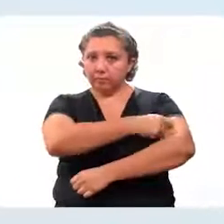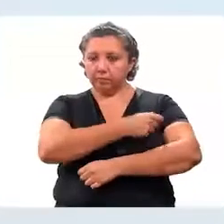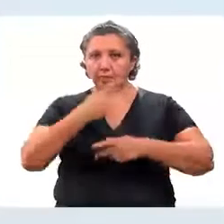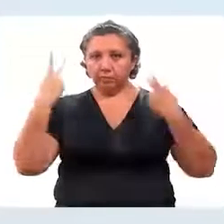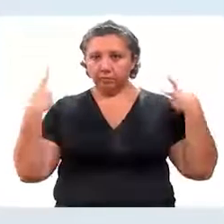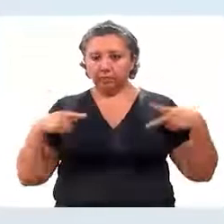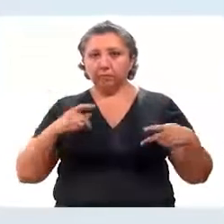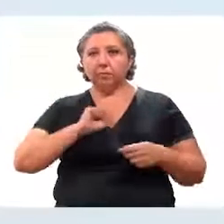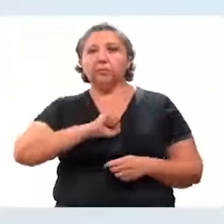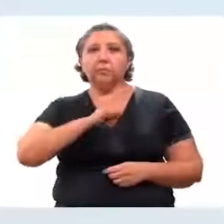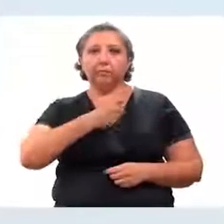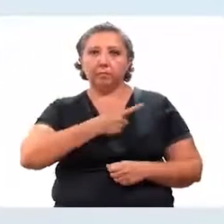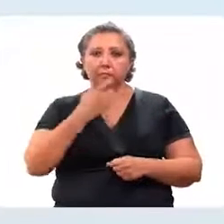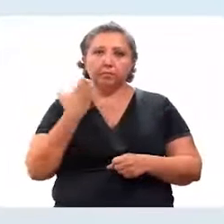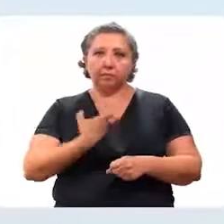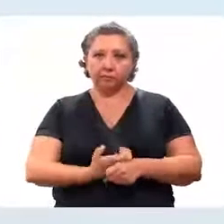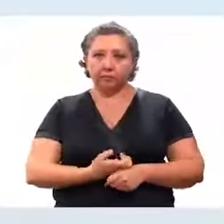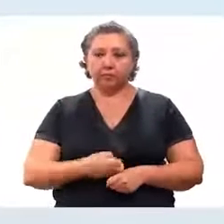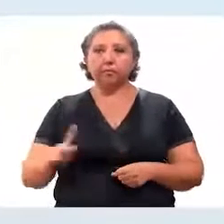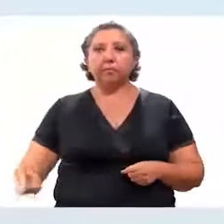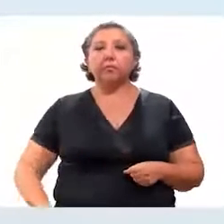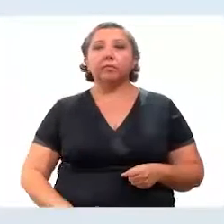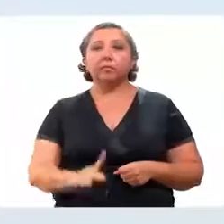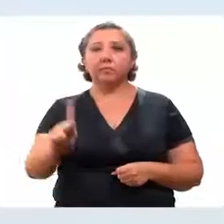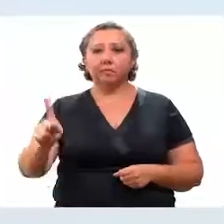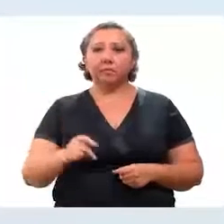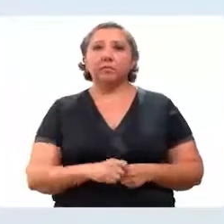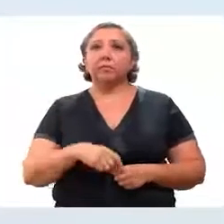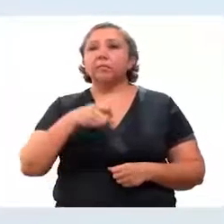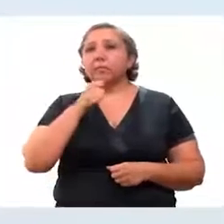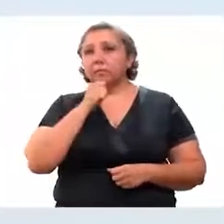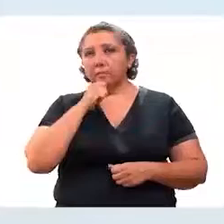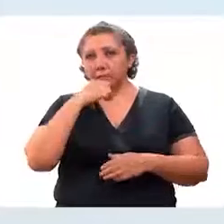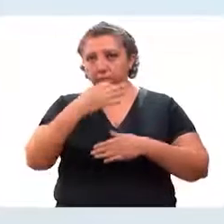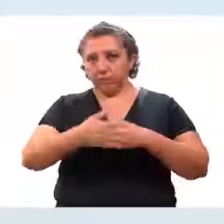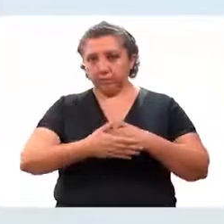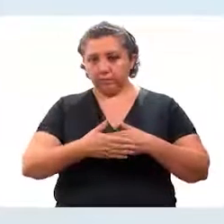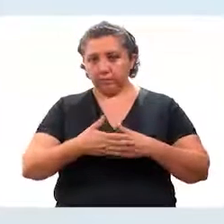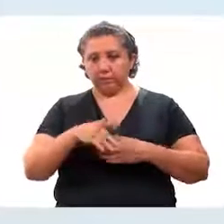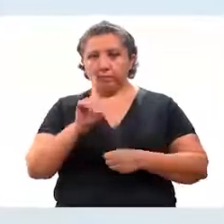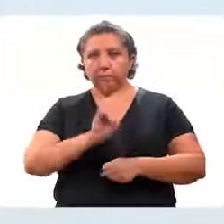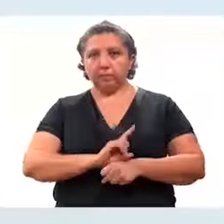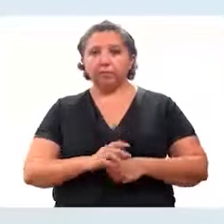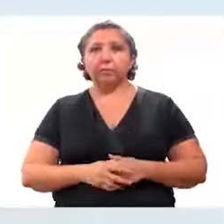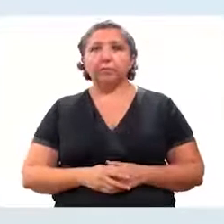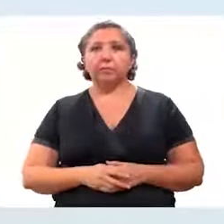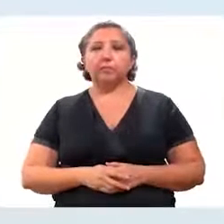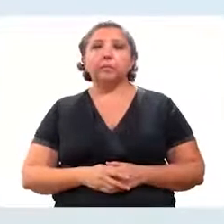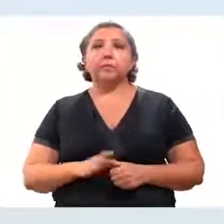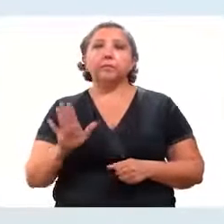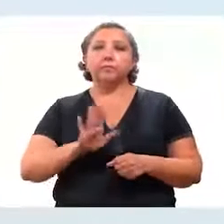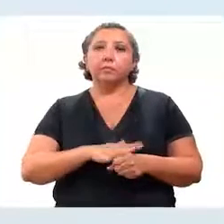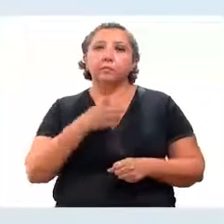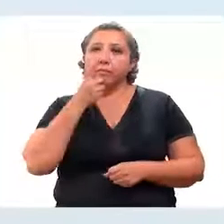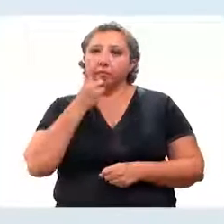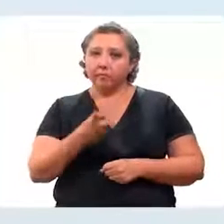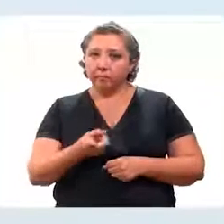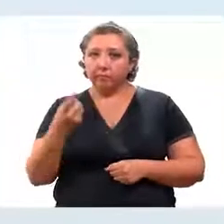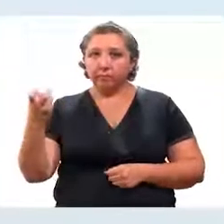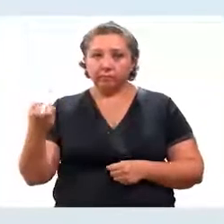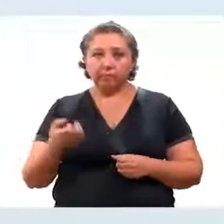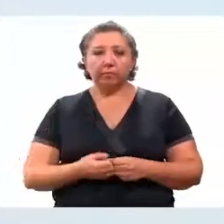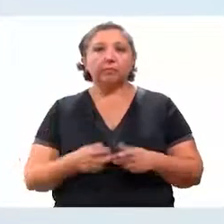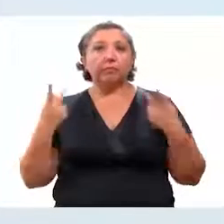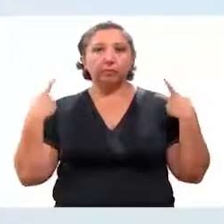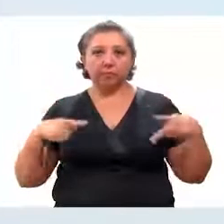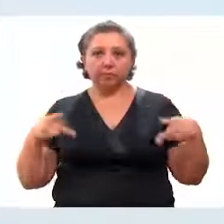al personal de salud del estado en municipios que se darán a conocer en los próximos días, por lo que se invita a este sector